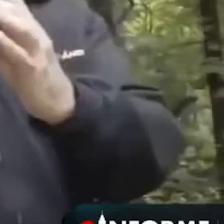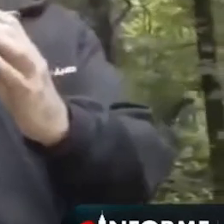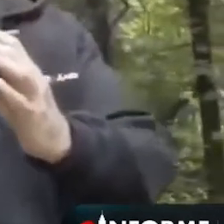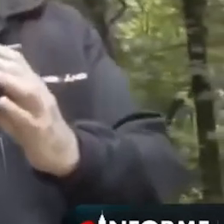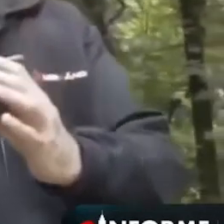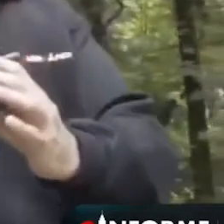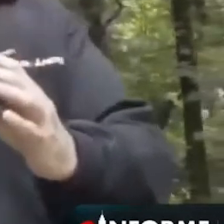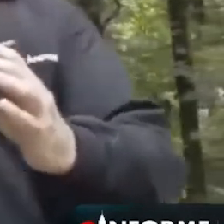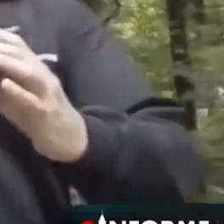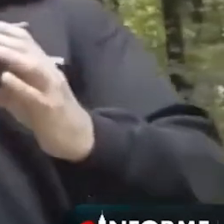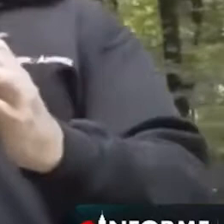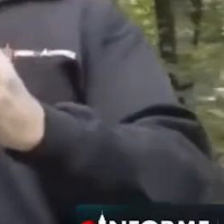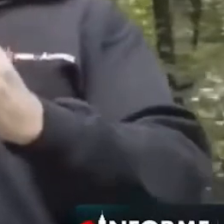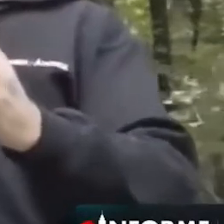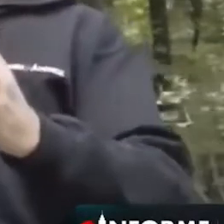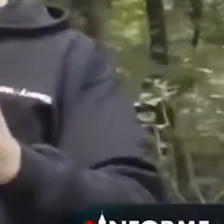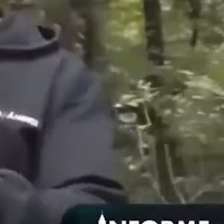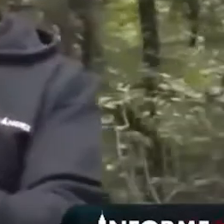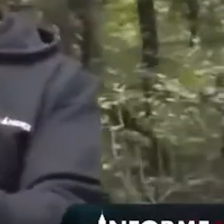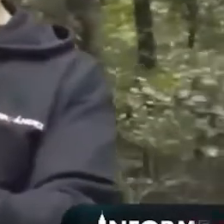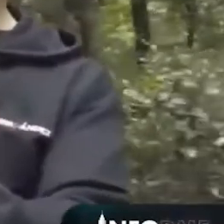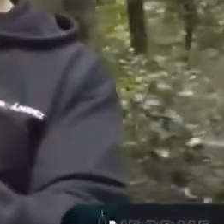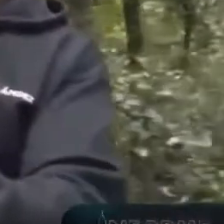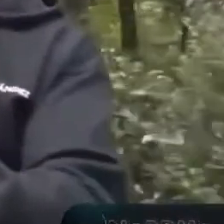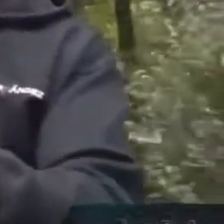Ya olvidé,